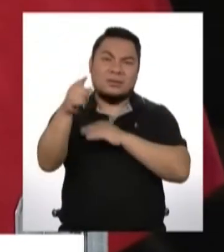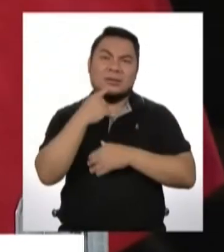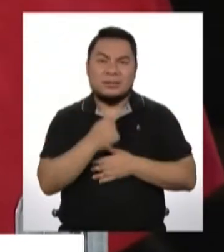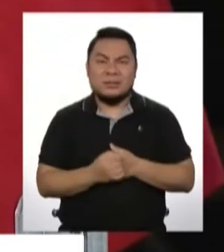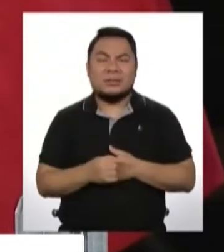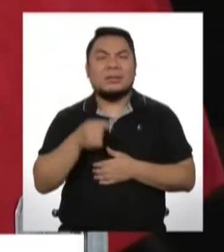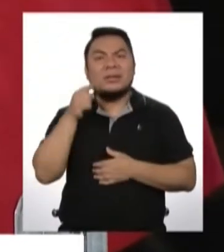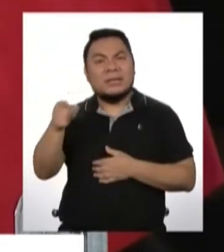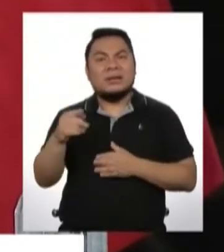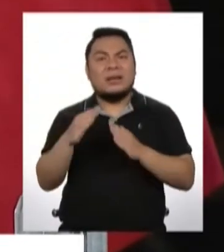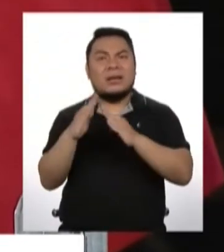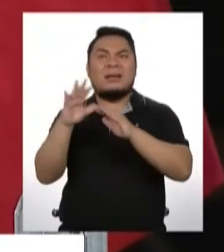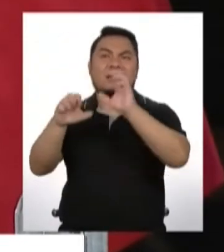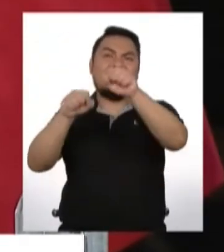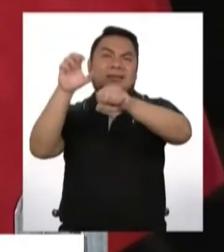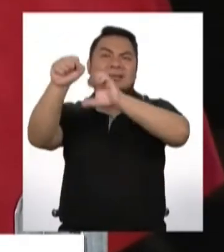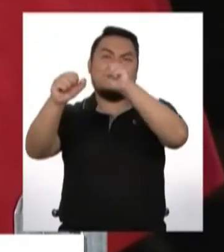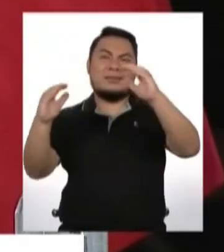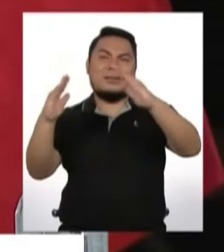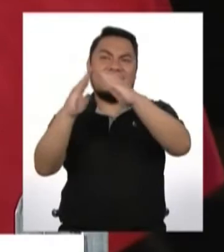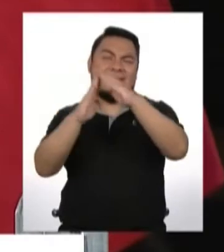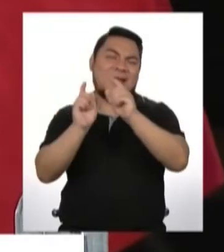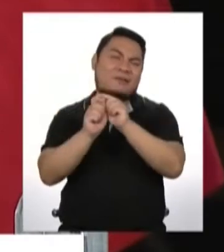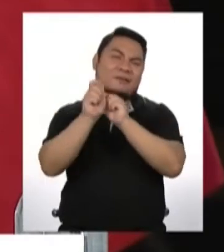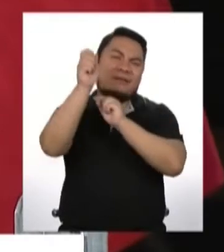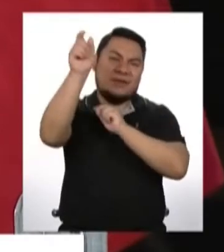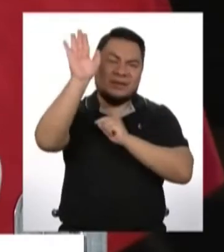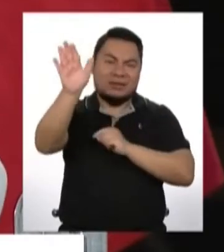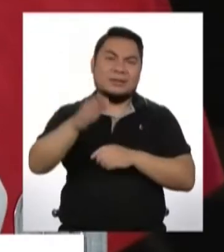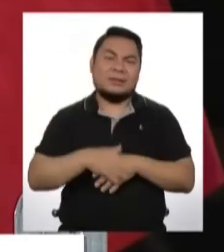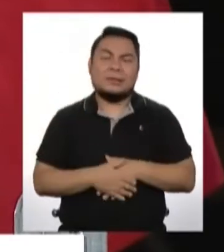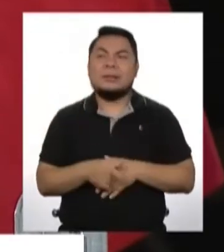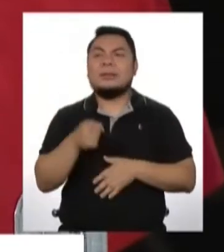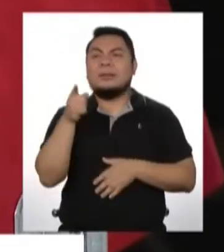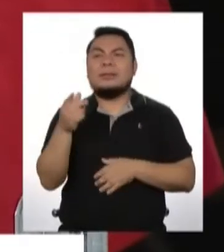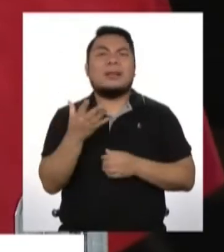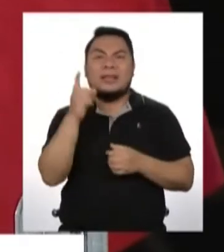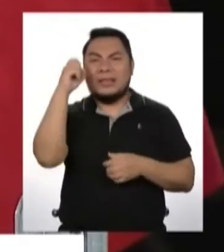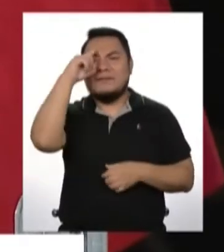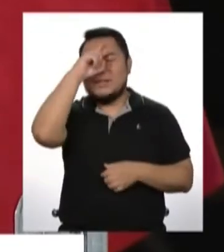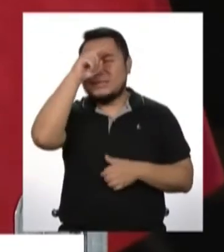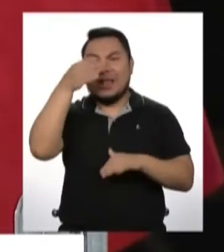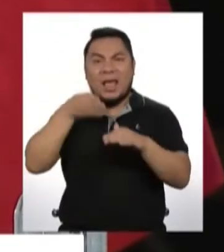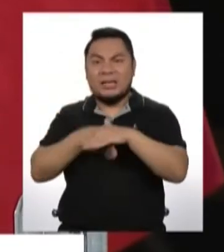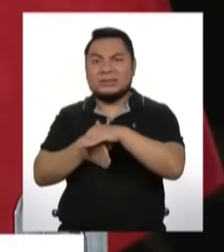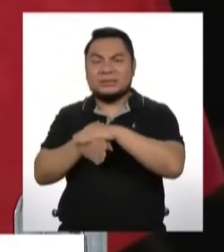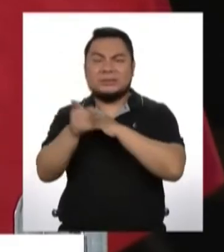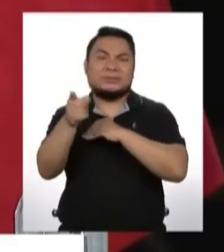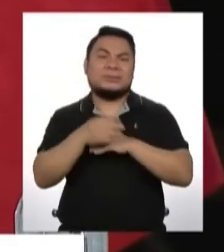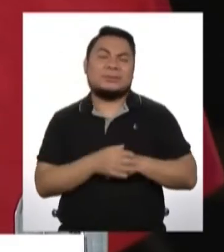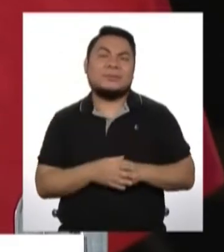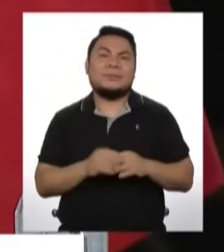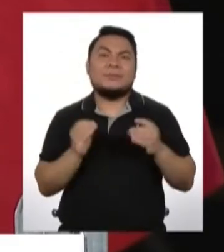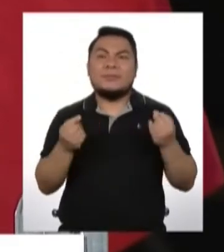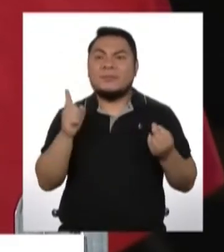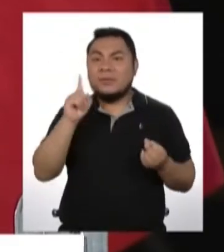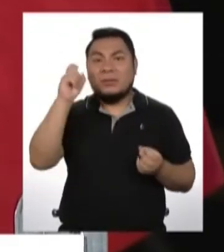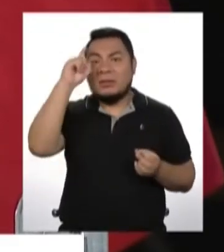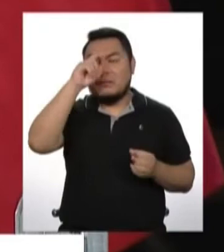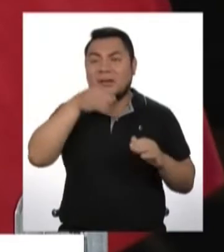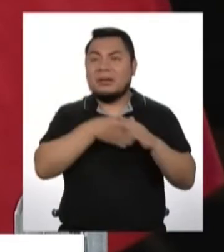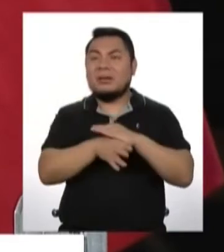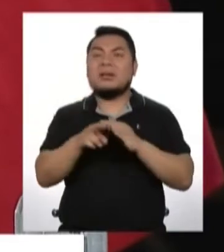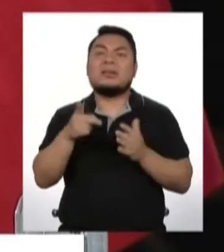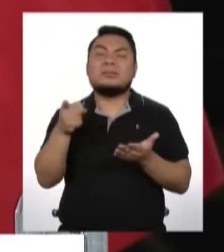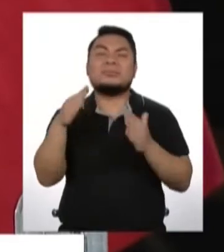tomado ubicaciones, zonas de difícil acceso, pero no porque sea de difícil acceso